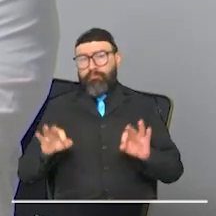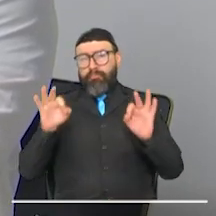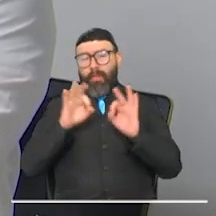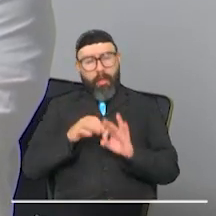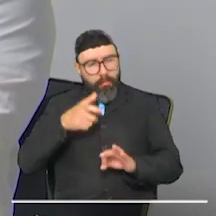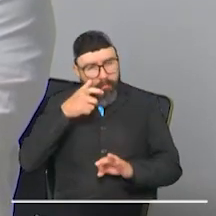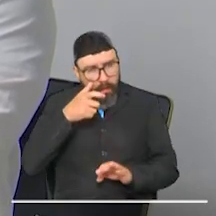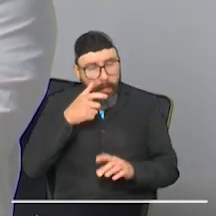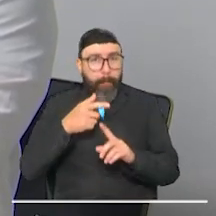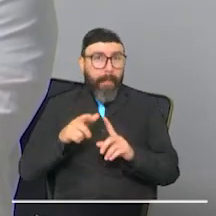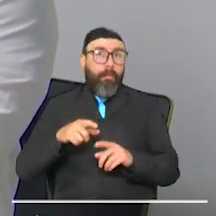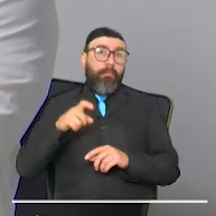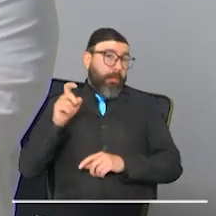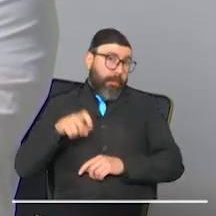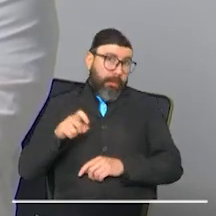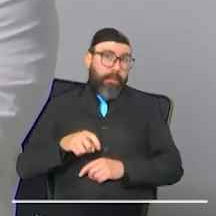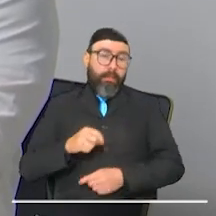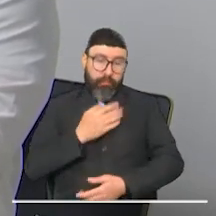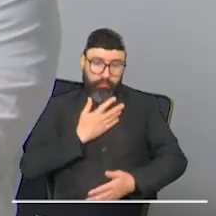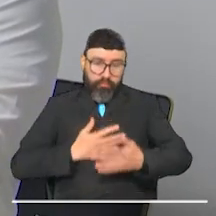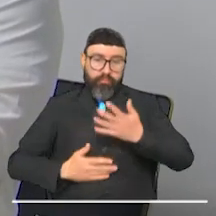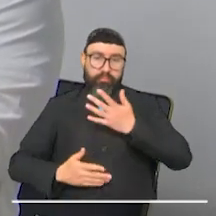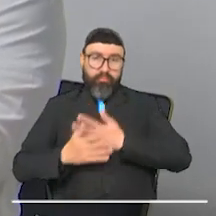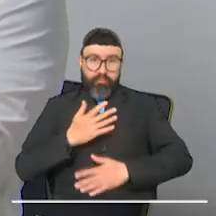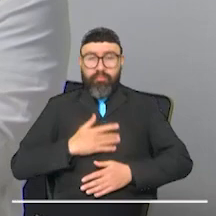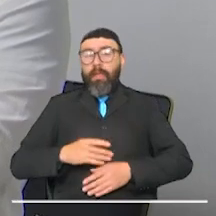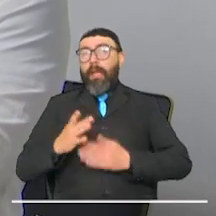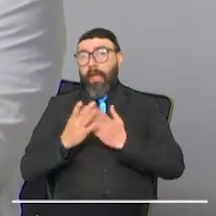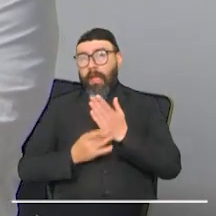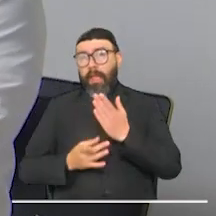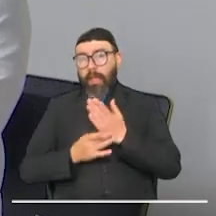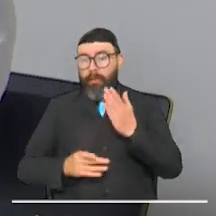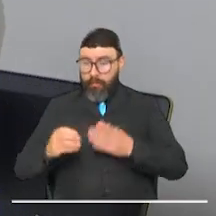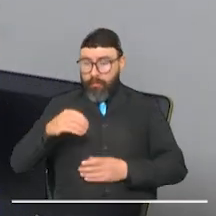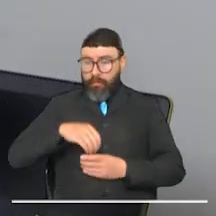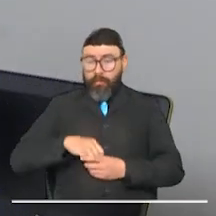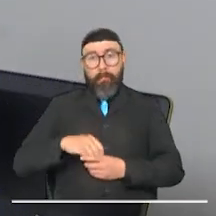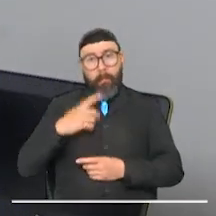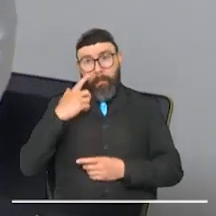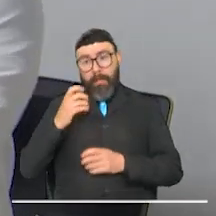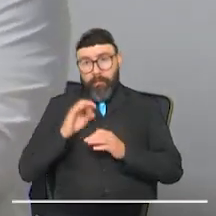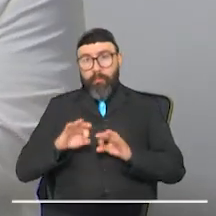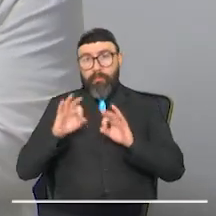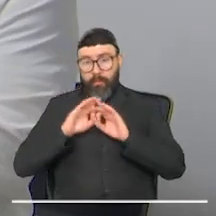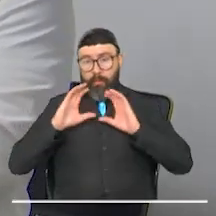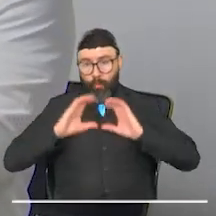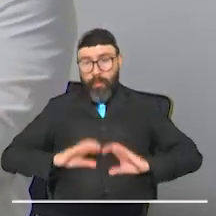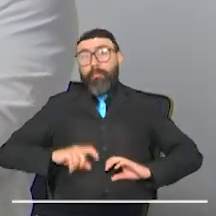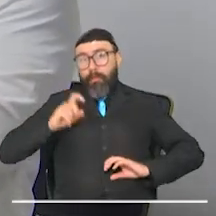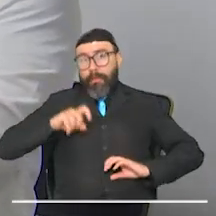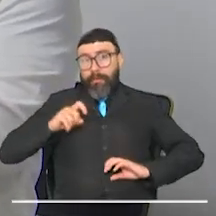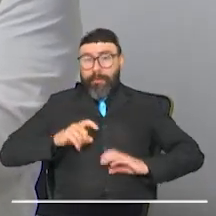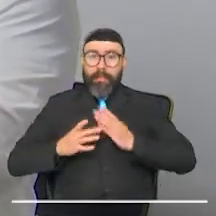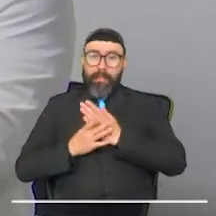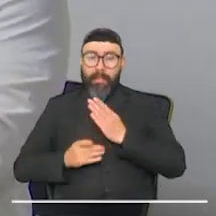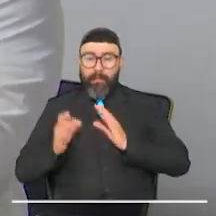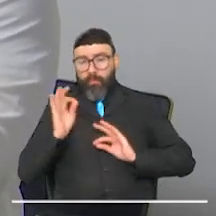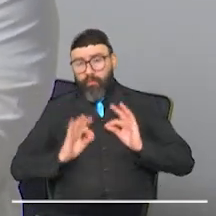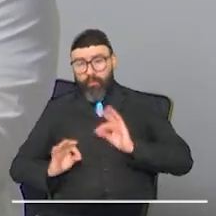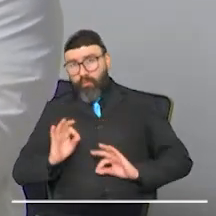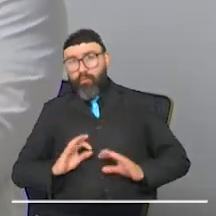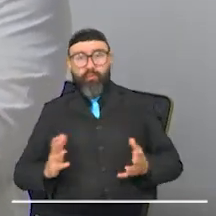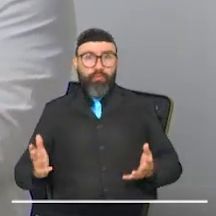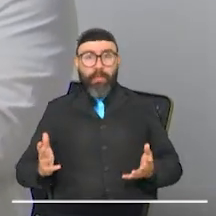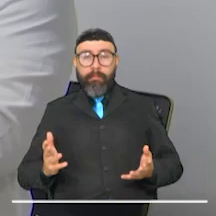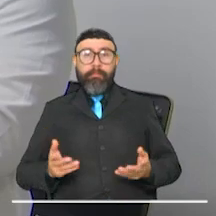también es necesario se sabe que el colesterol es una de las grasas más importantes para el cuerpo tanto para la producción de hormonas cuerpo